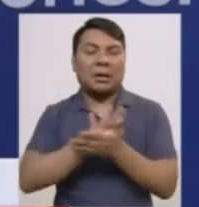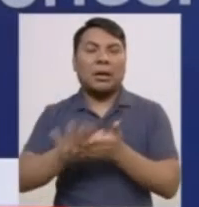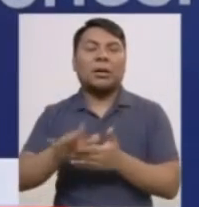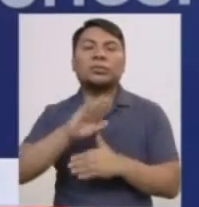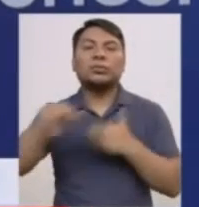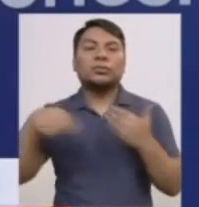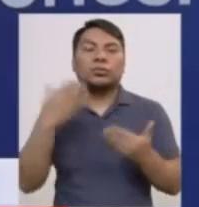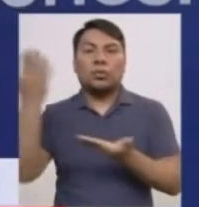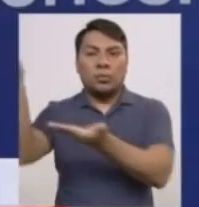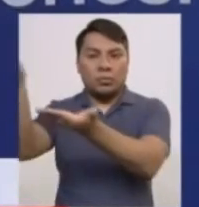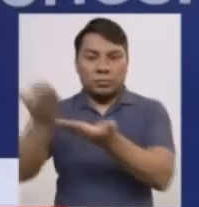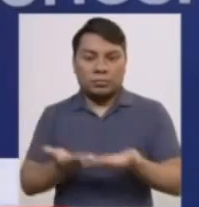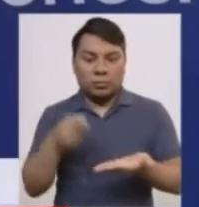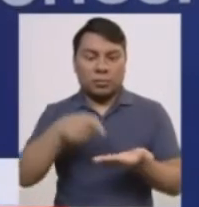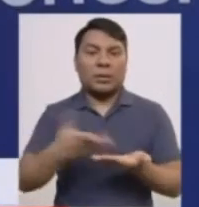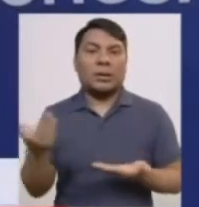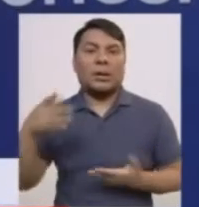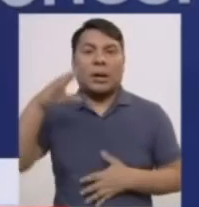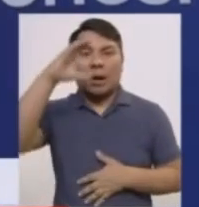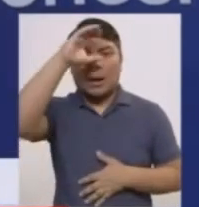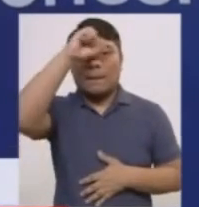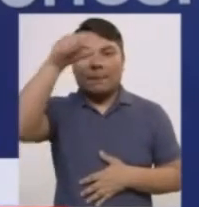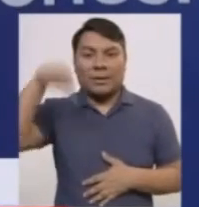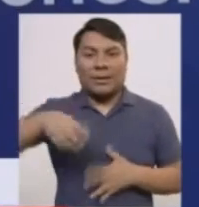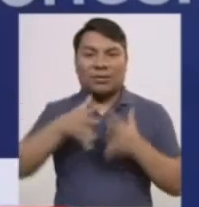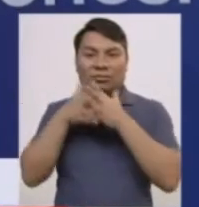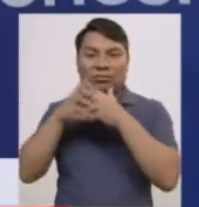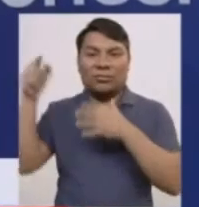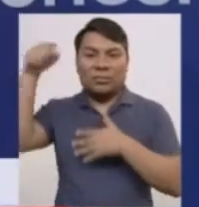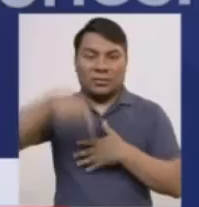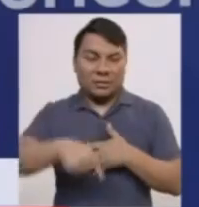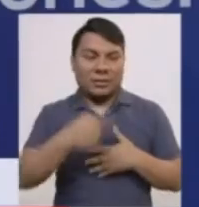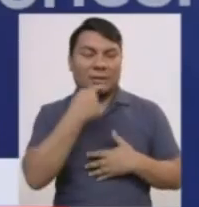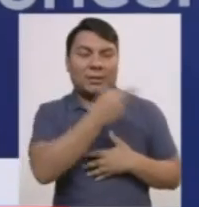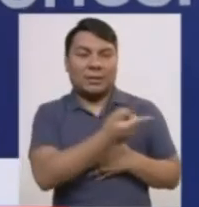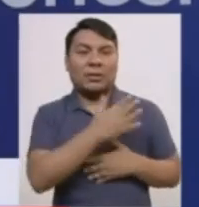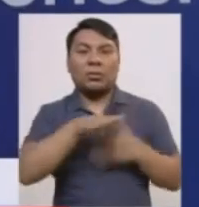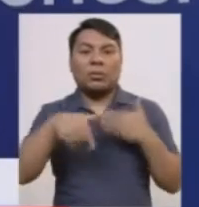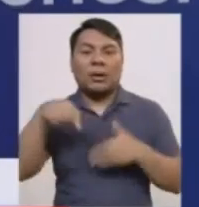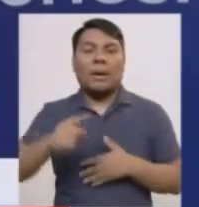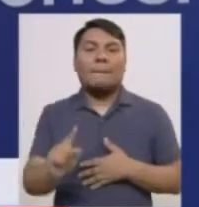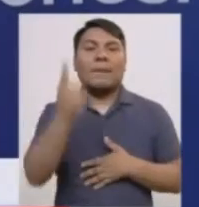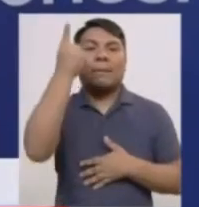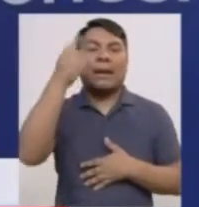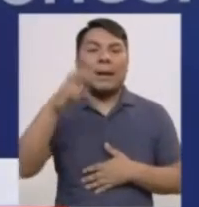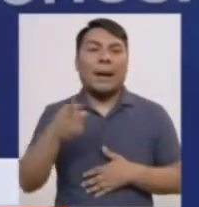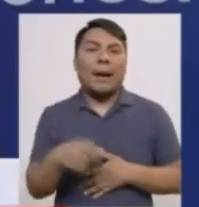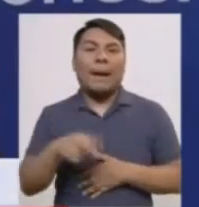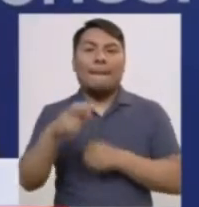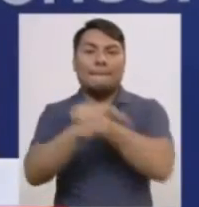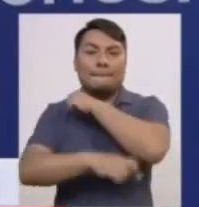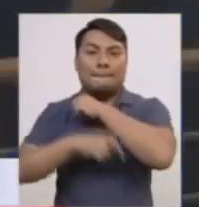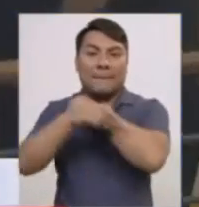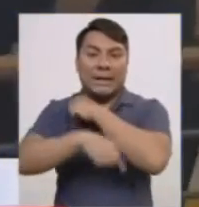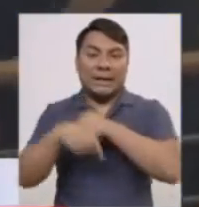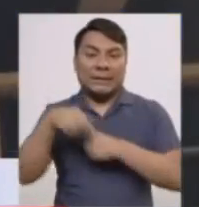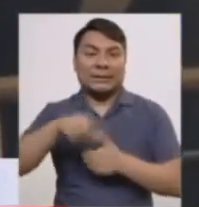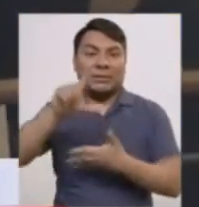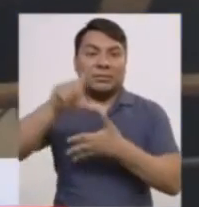Perú, y según el embajador ha dicho, creo recordarlo textualmente, es el primer país en la región que lo